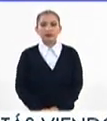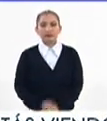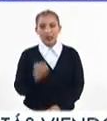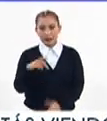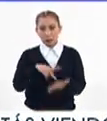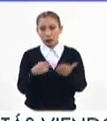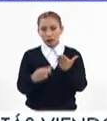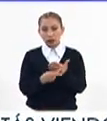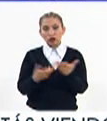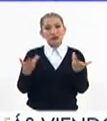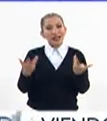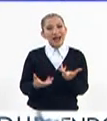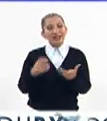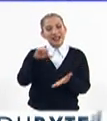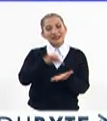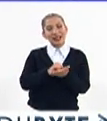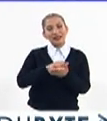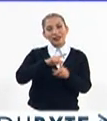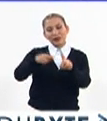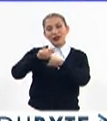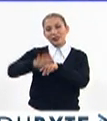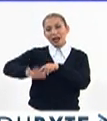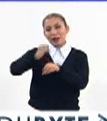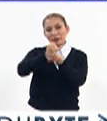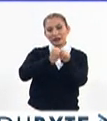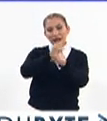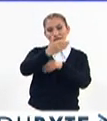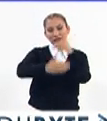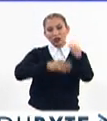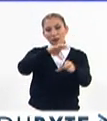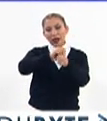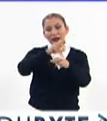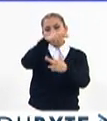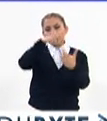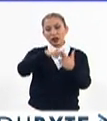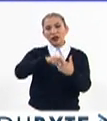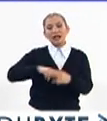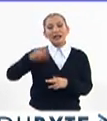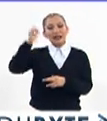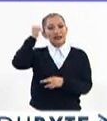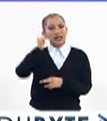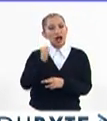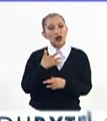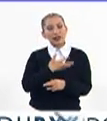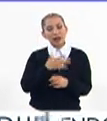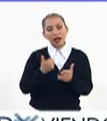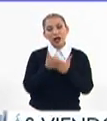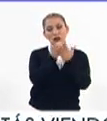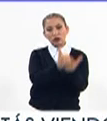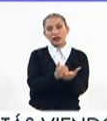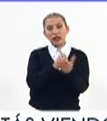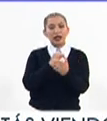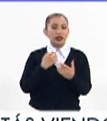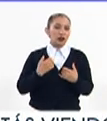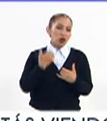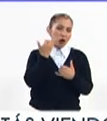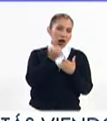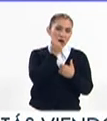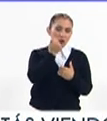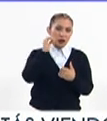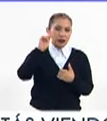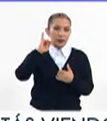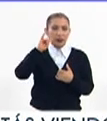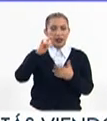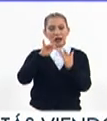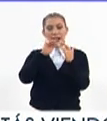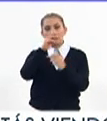Bueno, este proyecto se lleva a cabo en el Centro Interdisciplinario de Investigación para el Desarrollo Integral Regional Unidad Sinaloa y cuenta con la participación de politécnicos pertenecientes